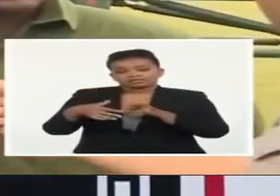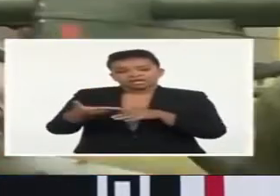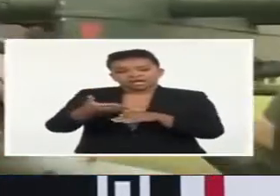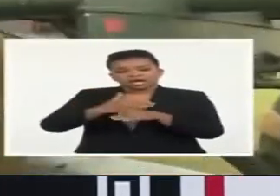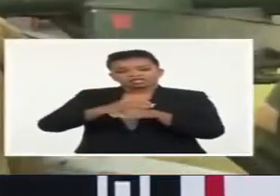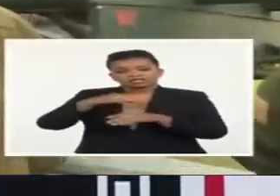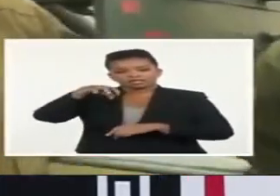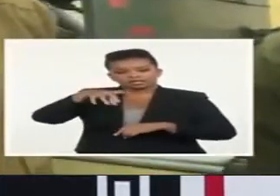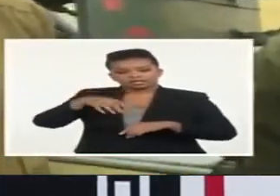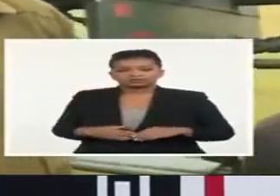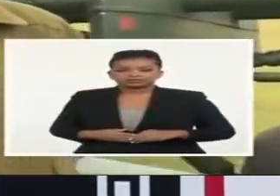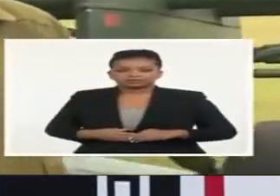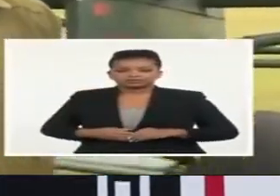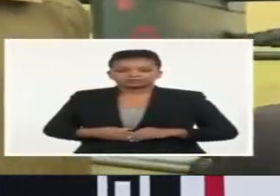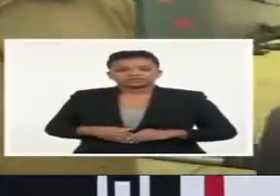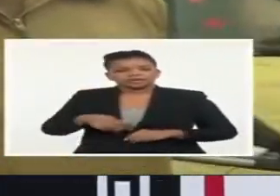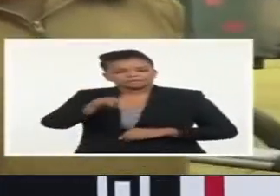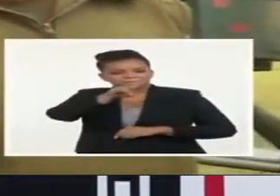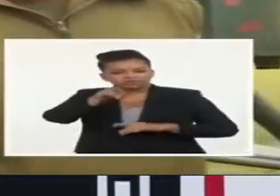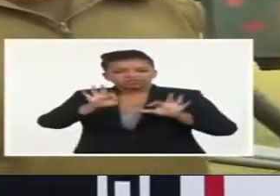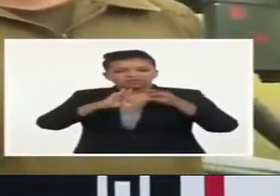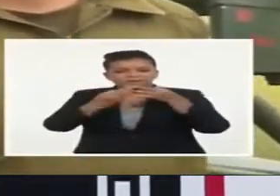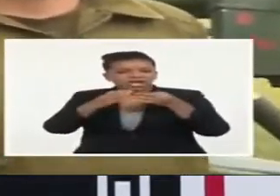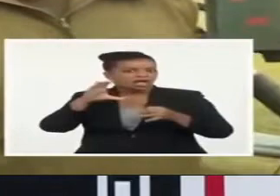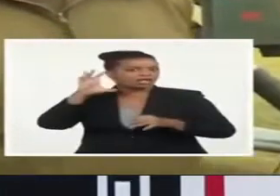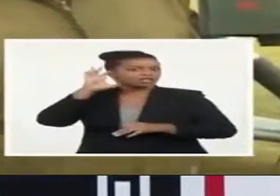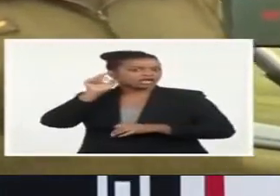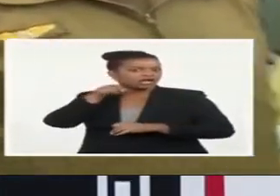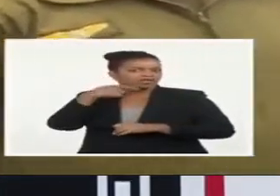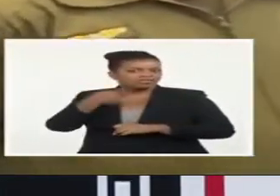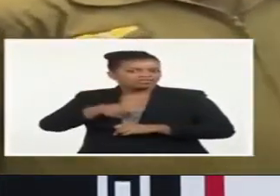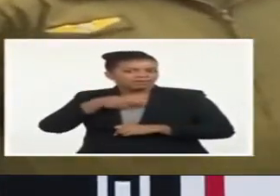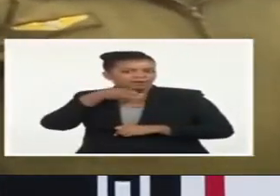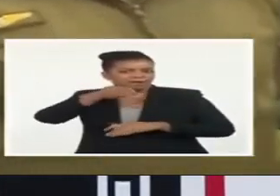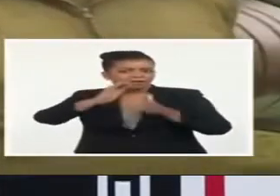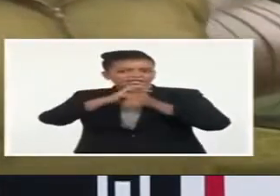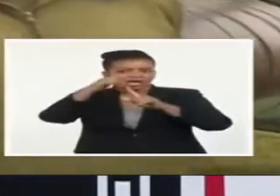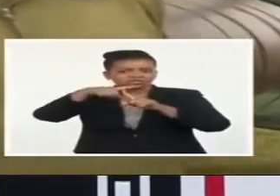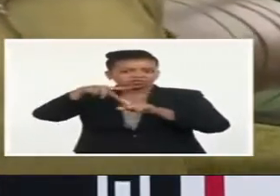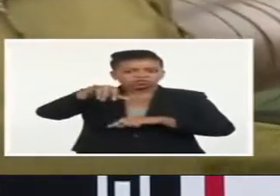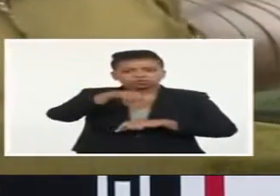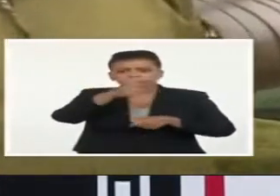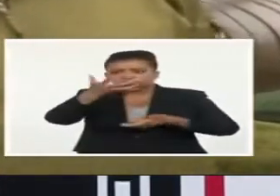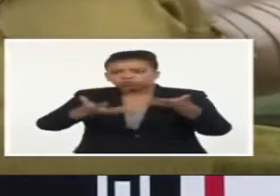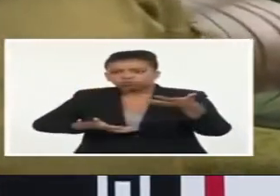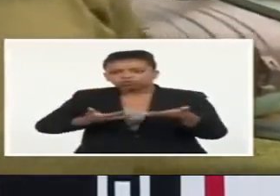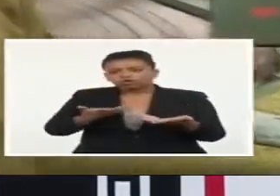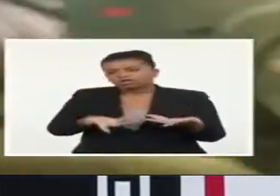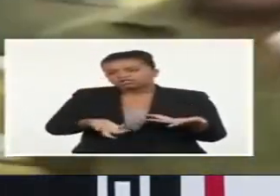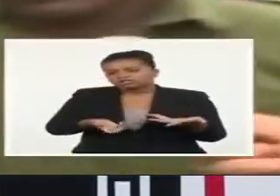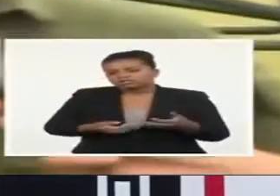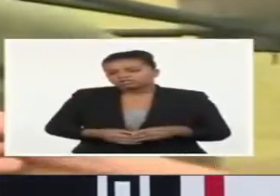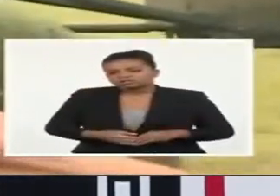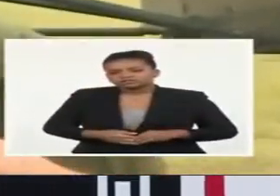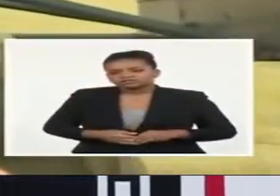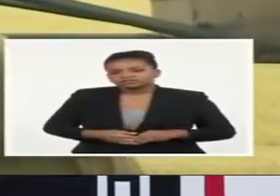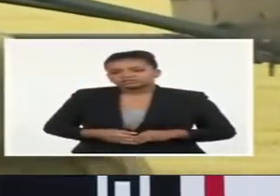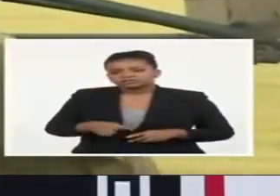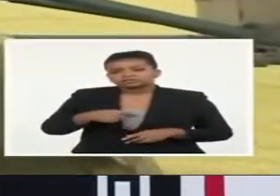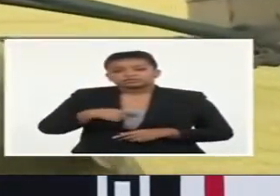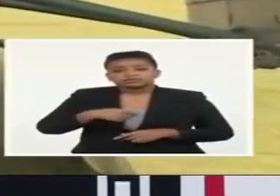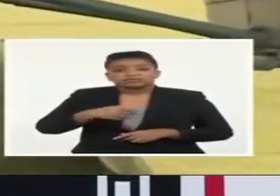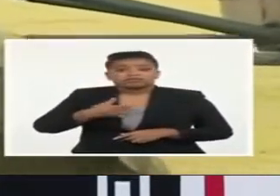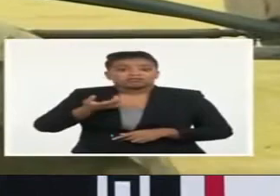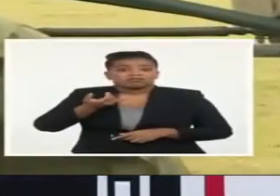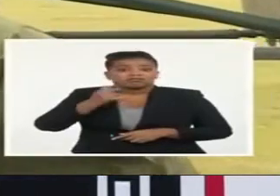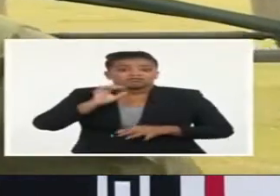más responsable que el rayo. El rayo cayó. Ok, fine. Pero automáticamente que cae el rayo